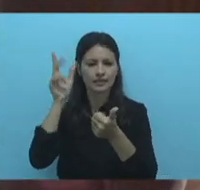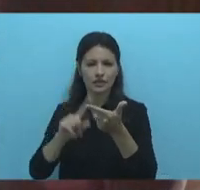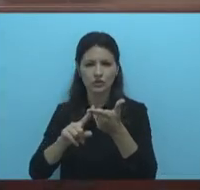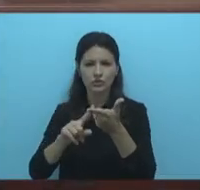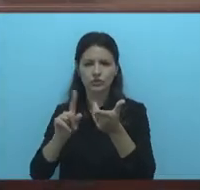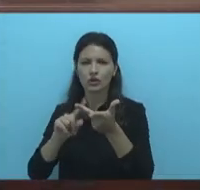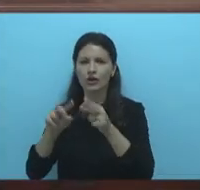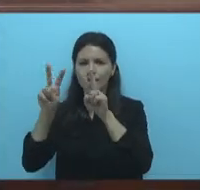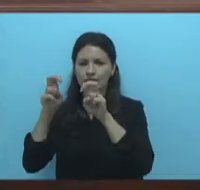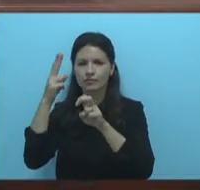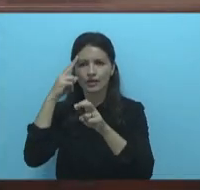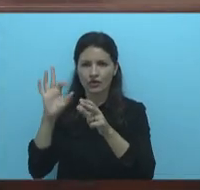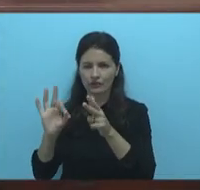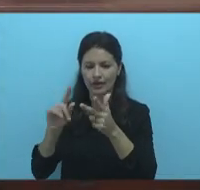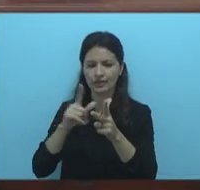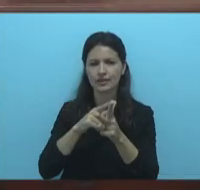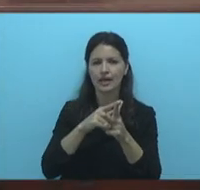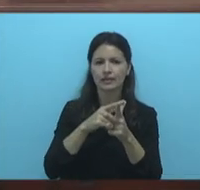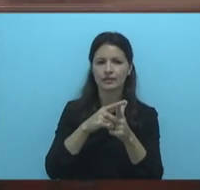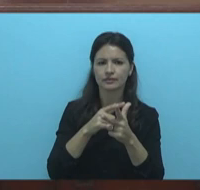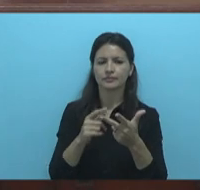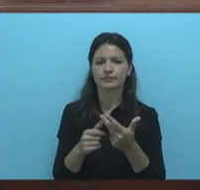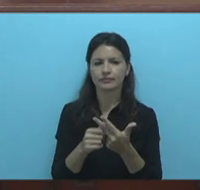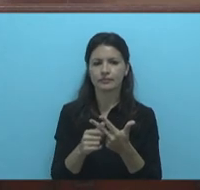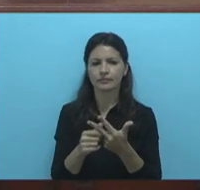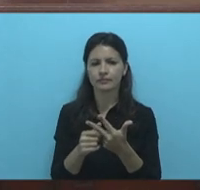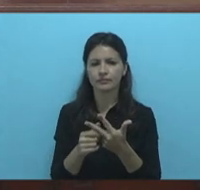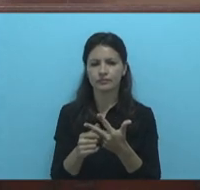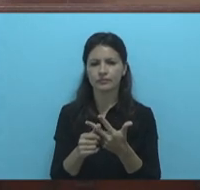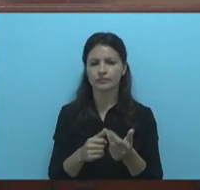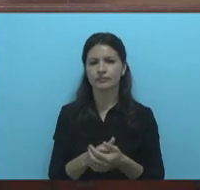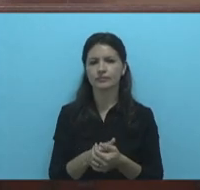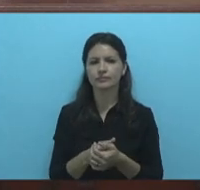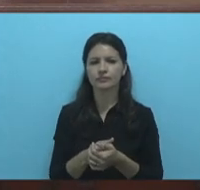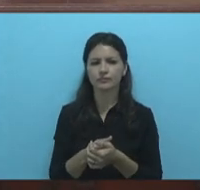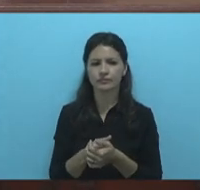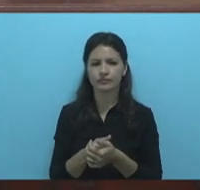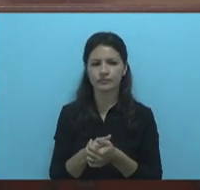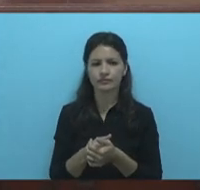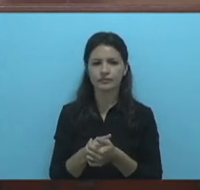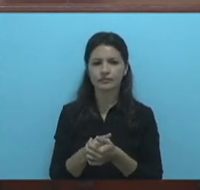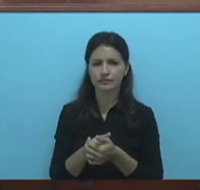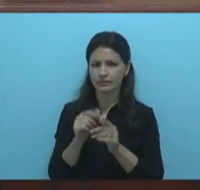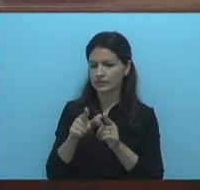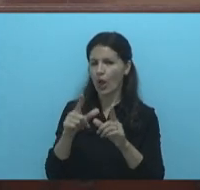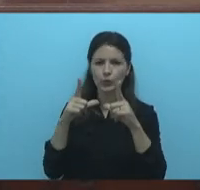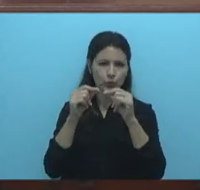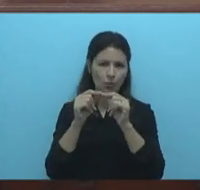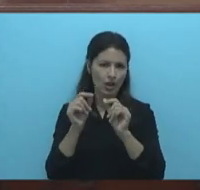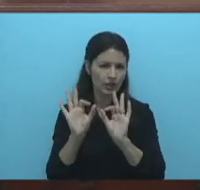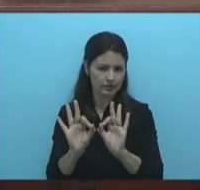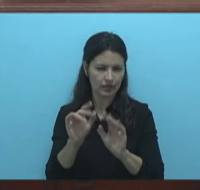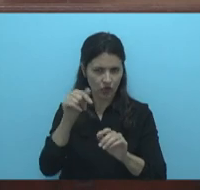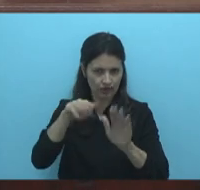taller freestyle rap. Freestyle sí, rap. Sí, del 6, del 38 y del 90. Yo me fijé las modificaciones y son esos números. Son del